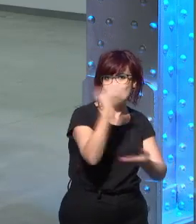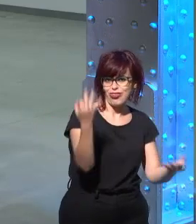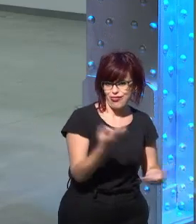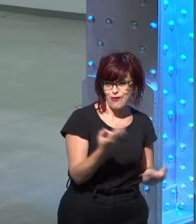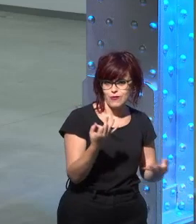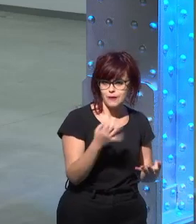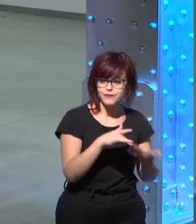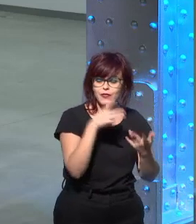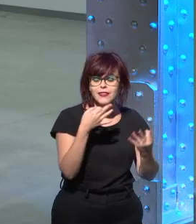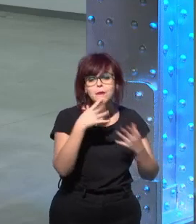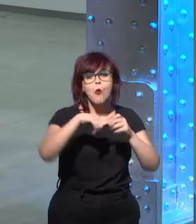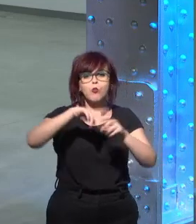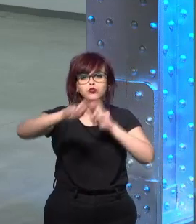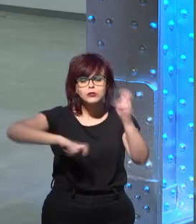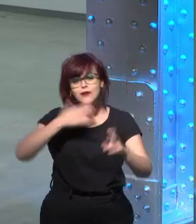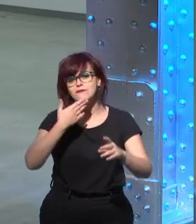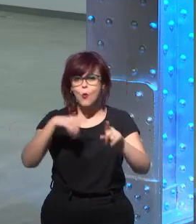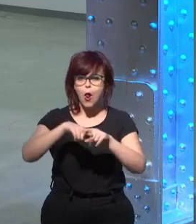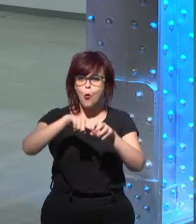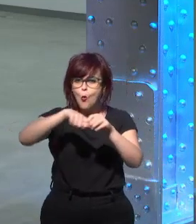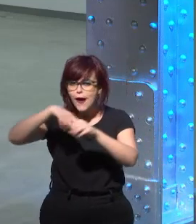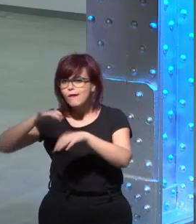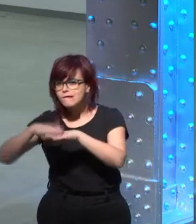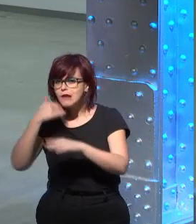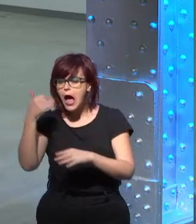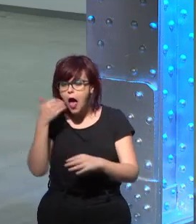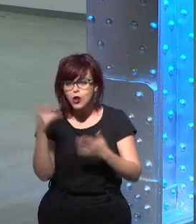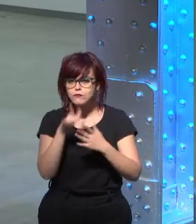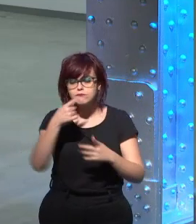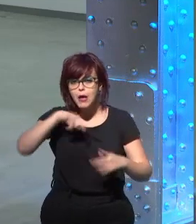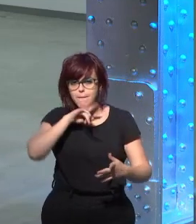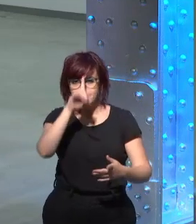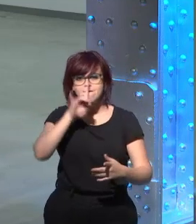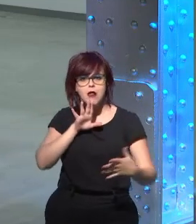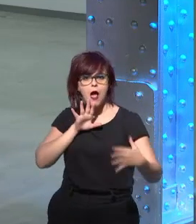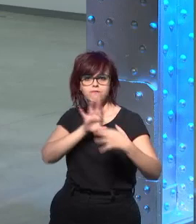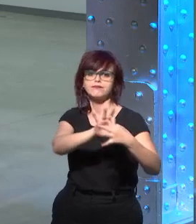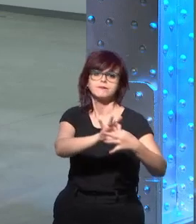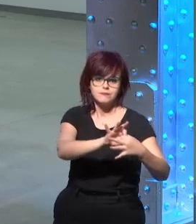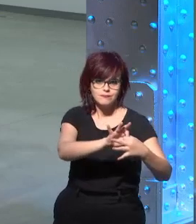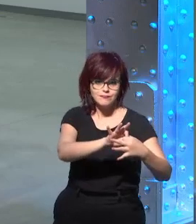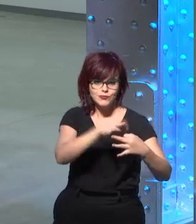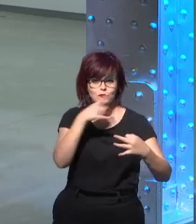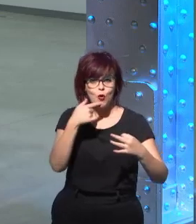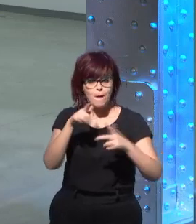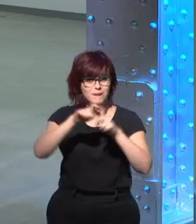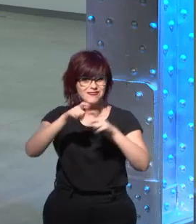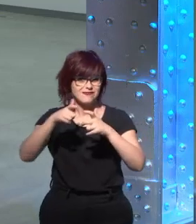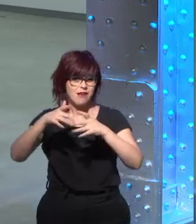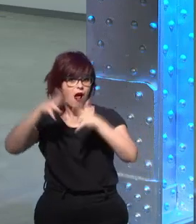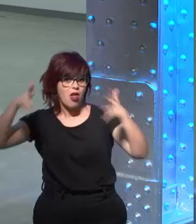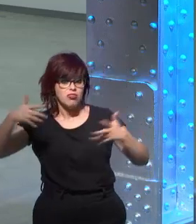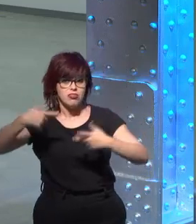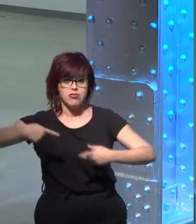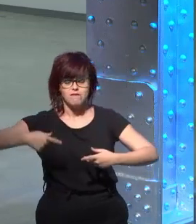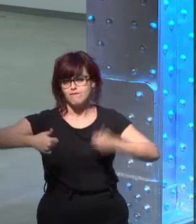esos nichos de empleo en los cuales podamos utilizar nuestro trabajo